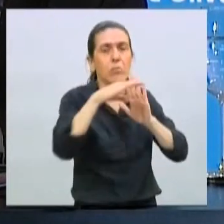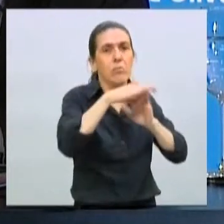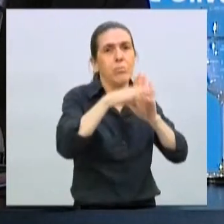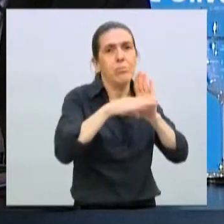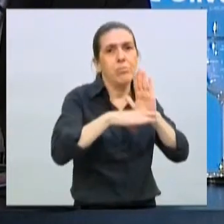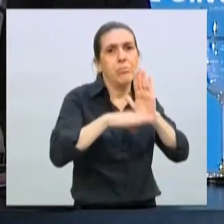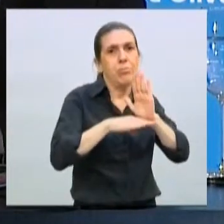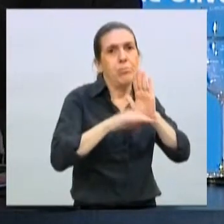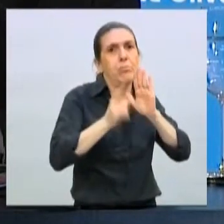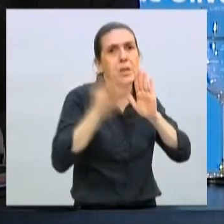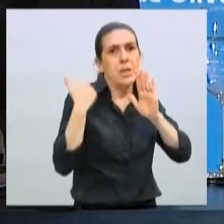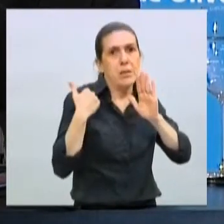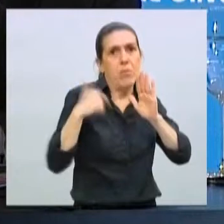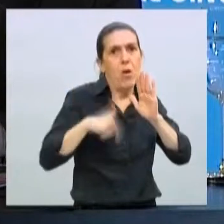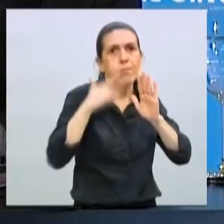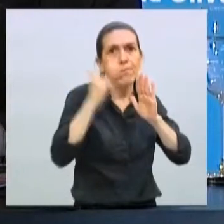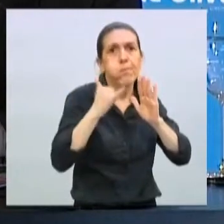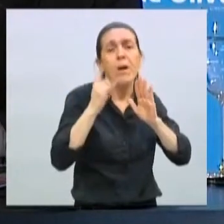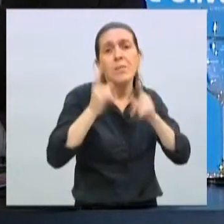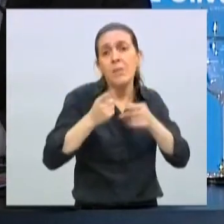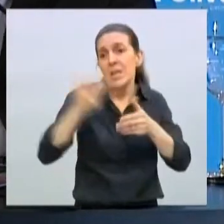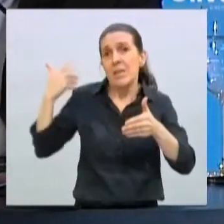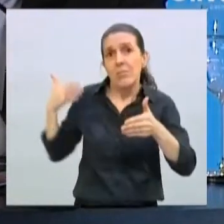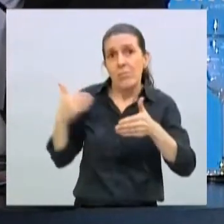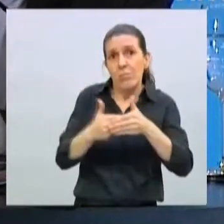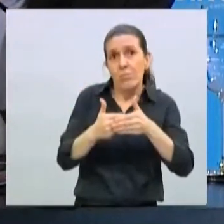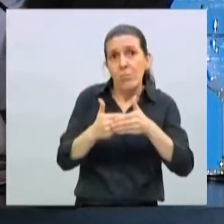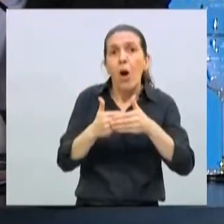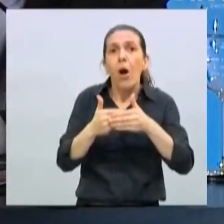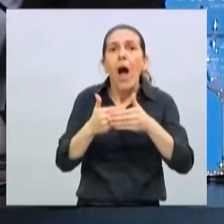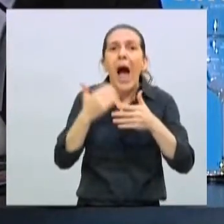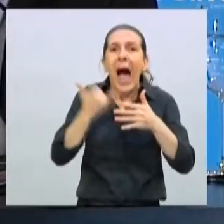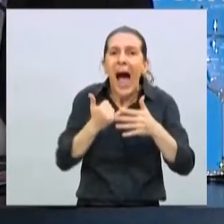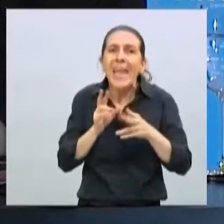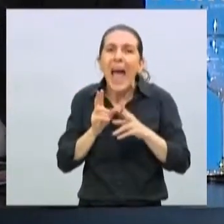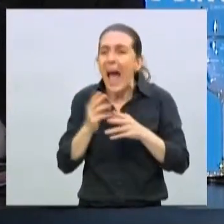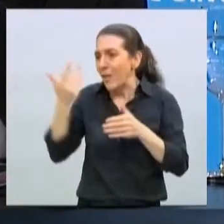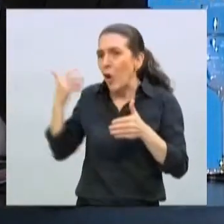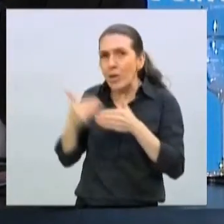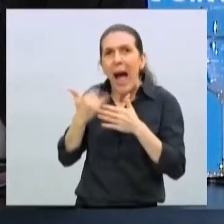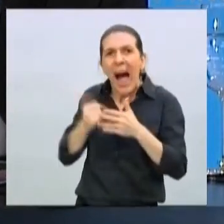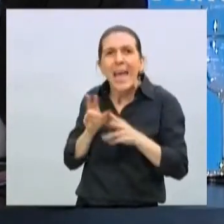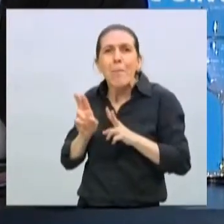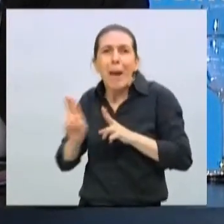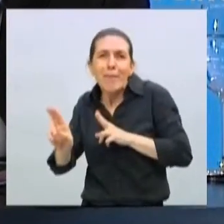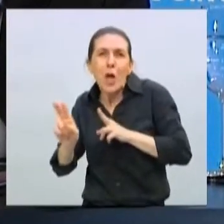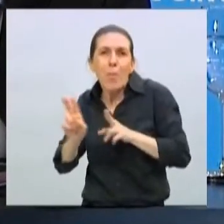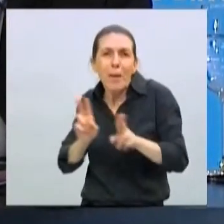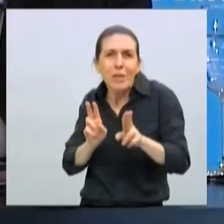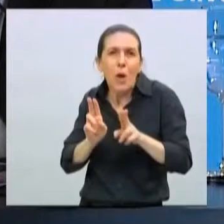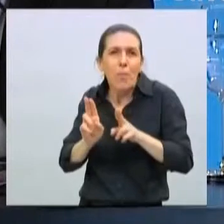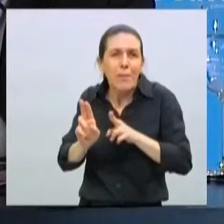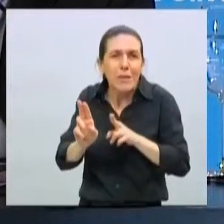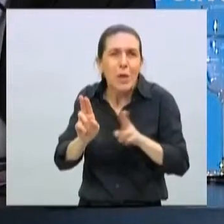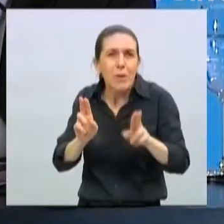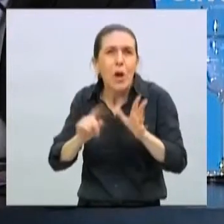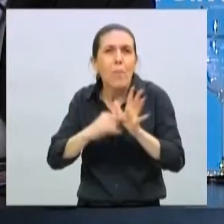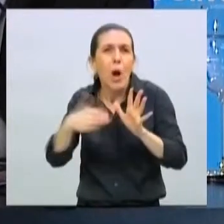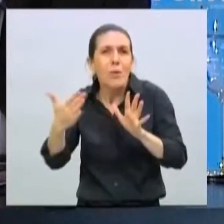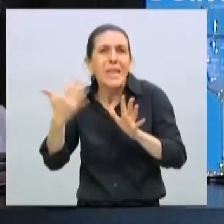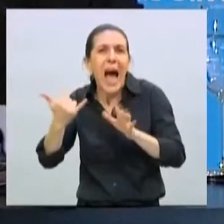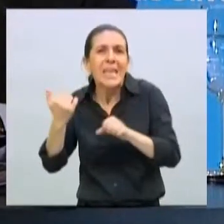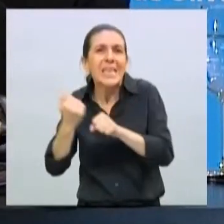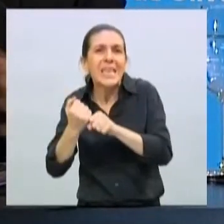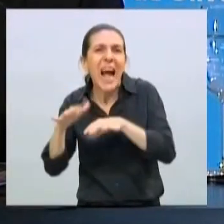y como pasó todo este tiempo, que tal vez de manera más subterránea, pero se autorizaron muchísimas actividades en la provincia. Ya lo